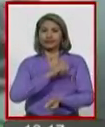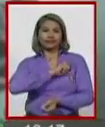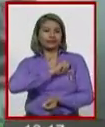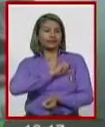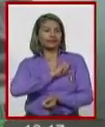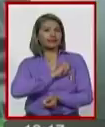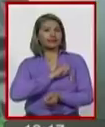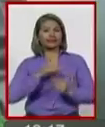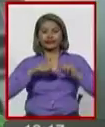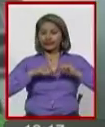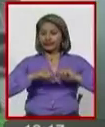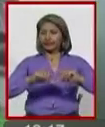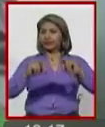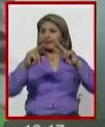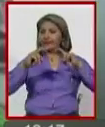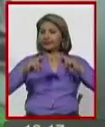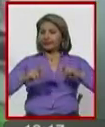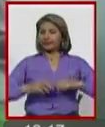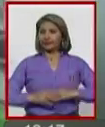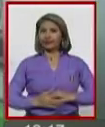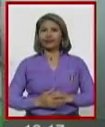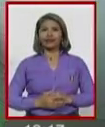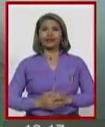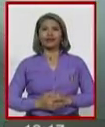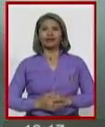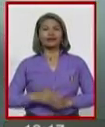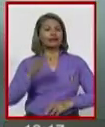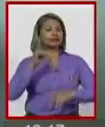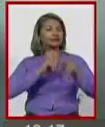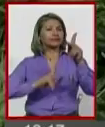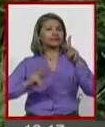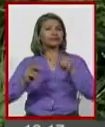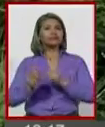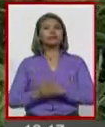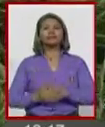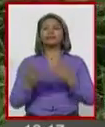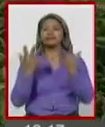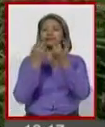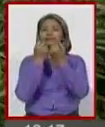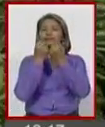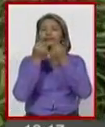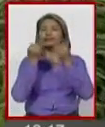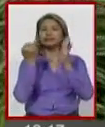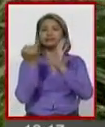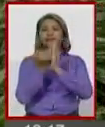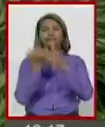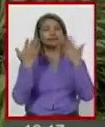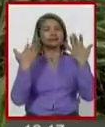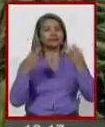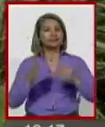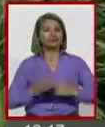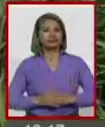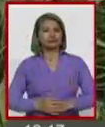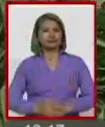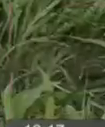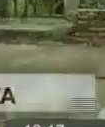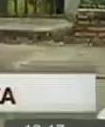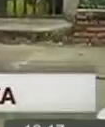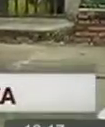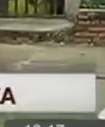Efectivos policiales continúan con las investigaciones correspondientes. Las víctimas de este fatal accidente ya fueron identificadas.